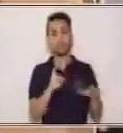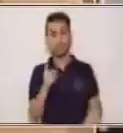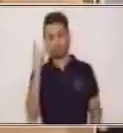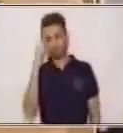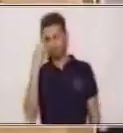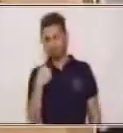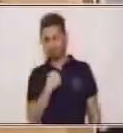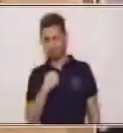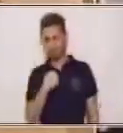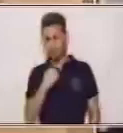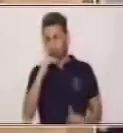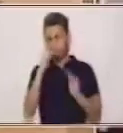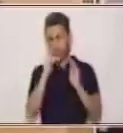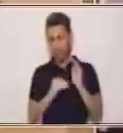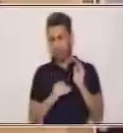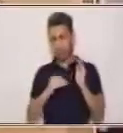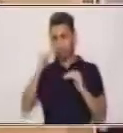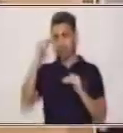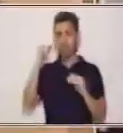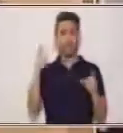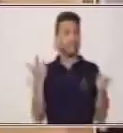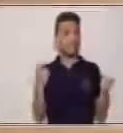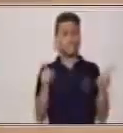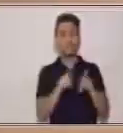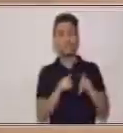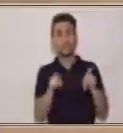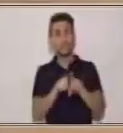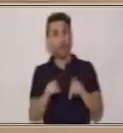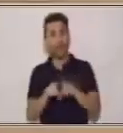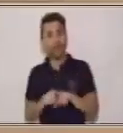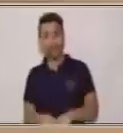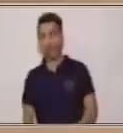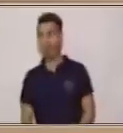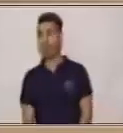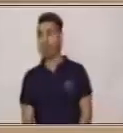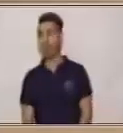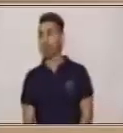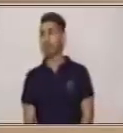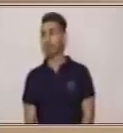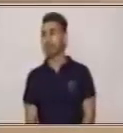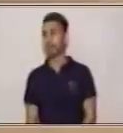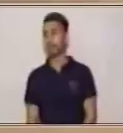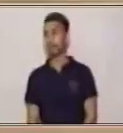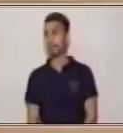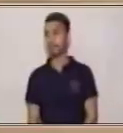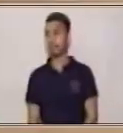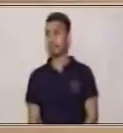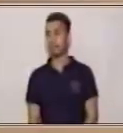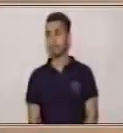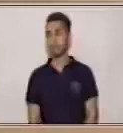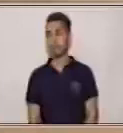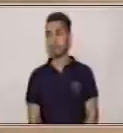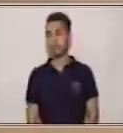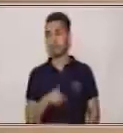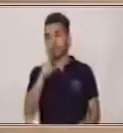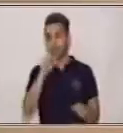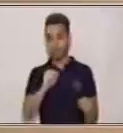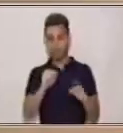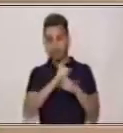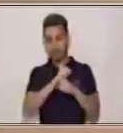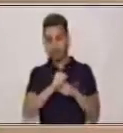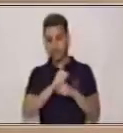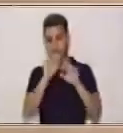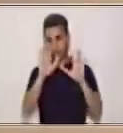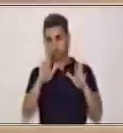Tú sentiste que te dieron más, pero exactamente significa lo mismo. Entonces, quiero que repases estas actividades en